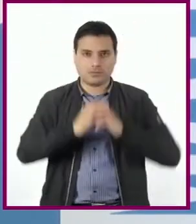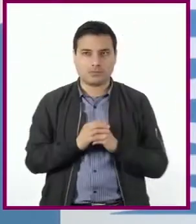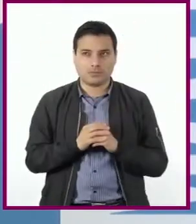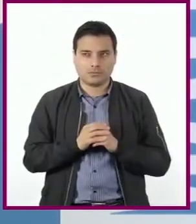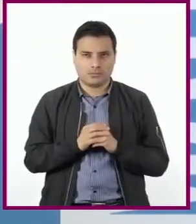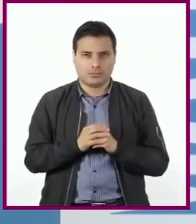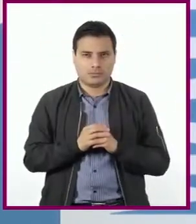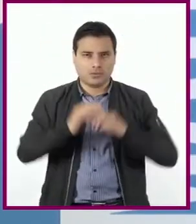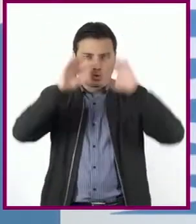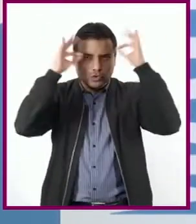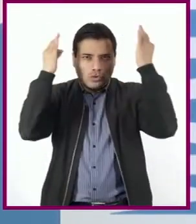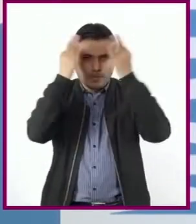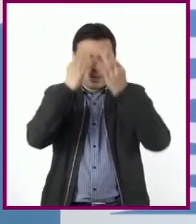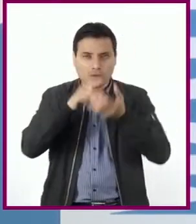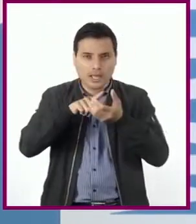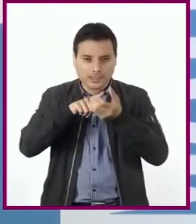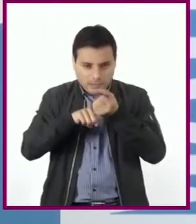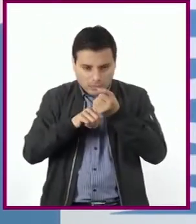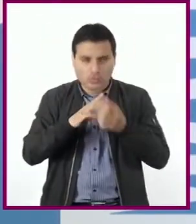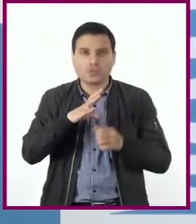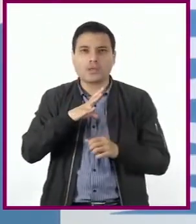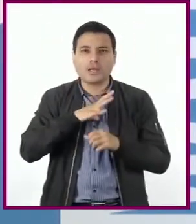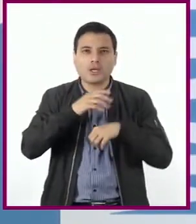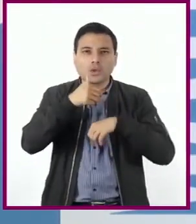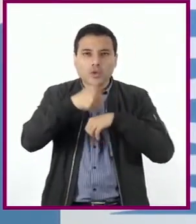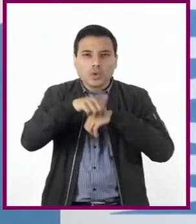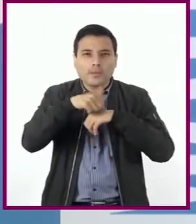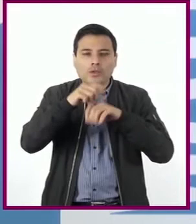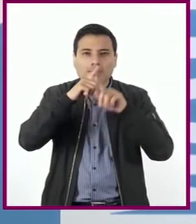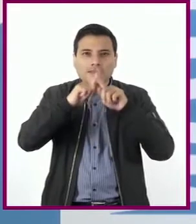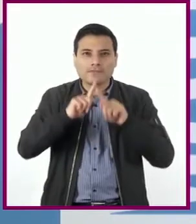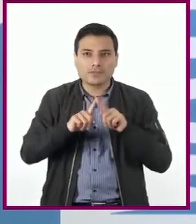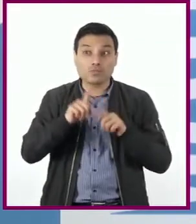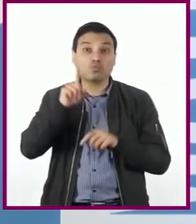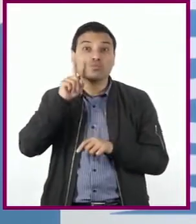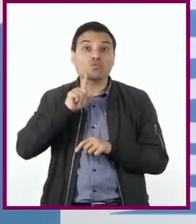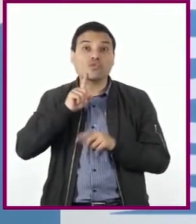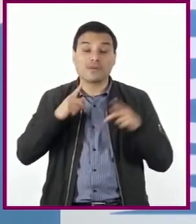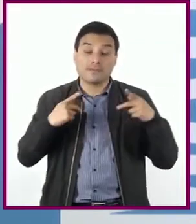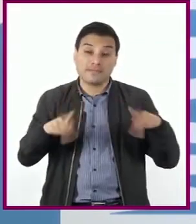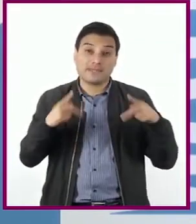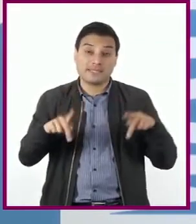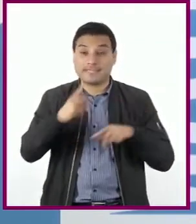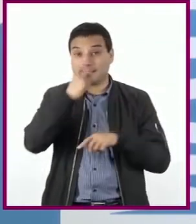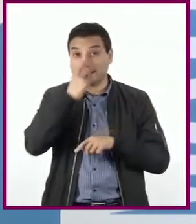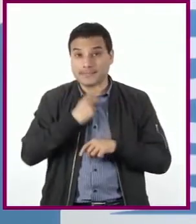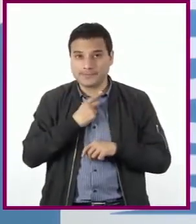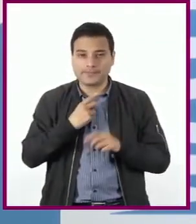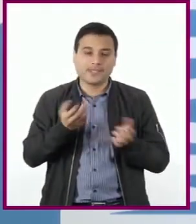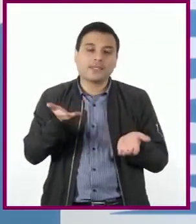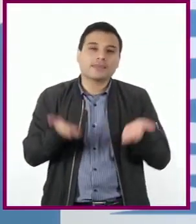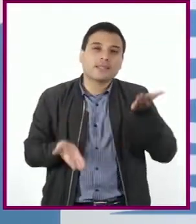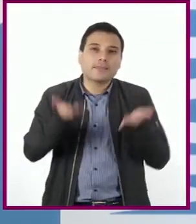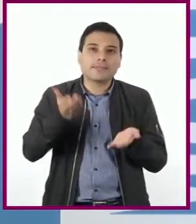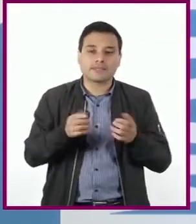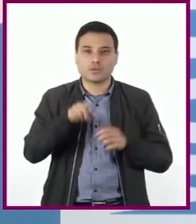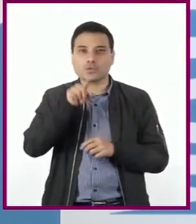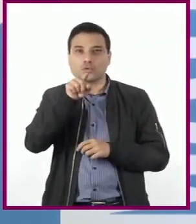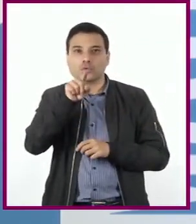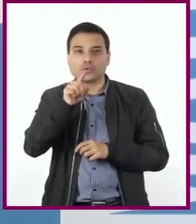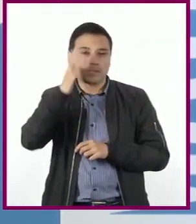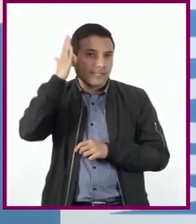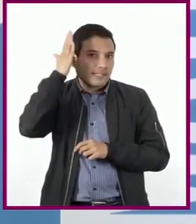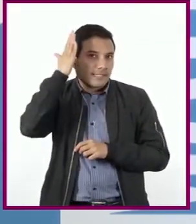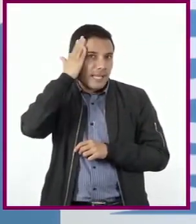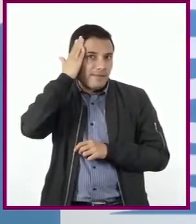tenían tallas, pero la artesana que me lo vendió me explicó que es conforme a la circunferencia de la cabeza. ¿Y